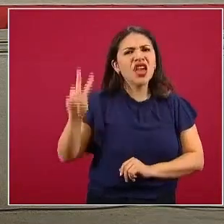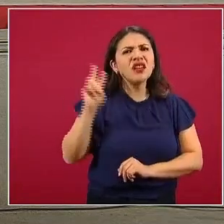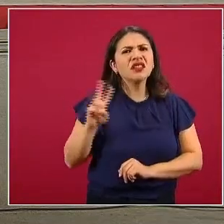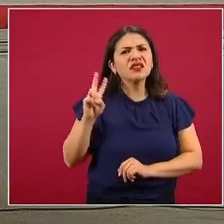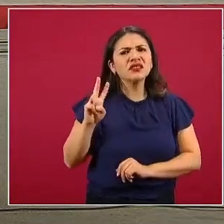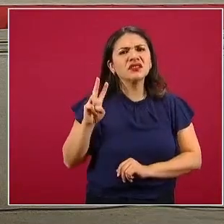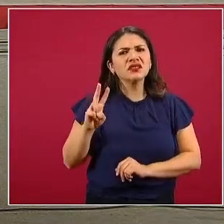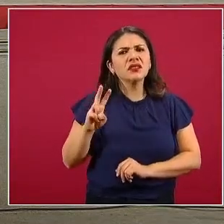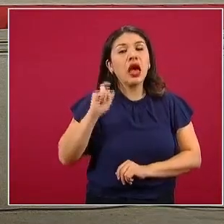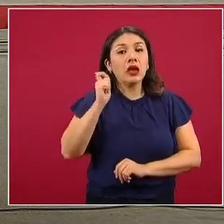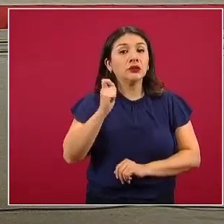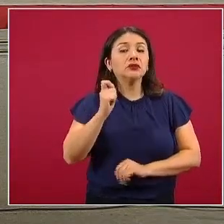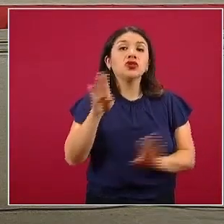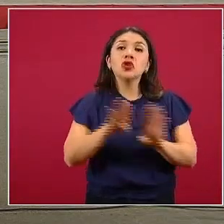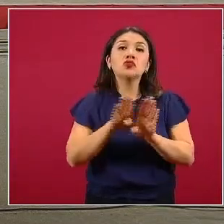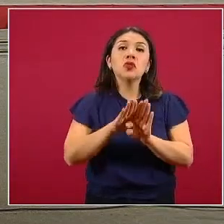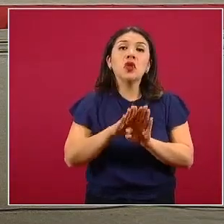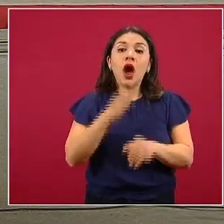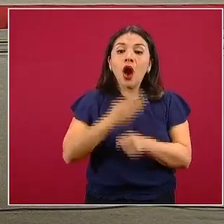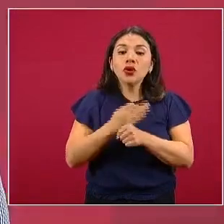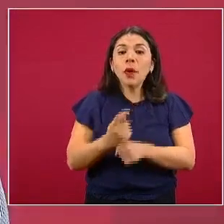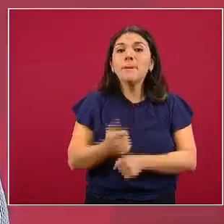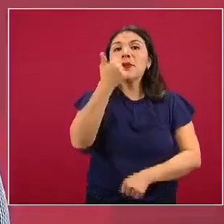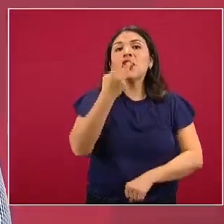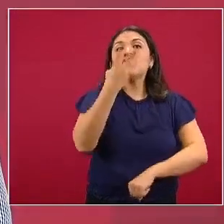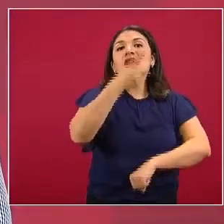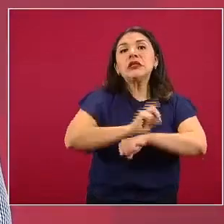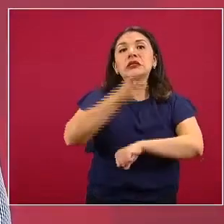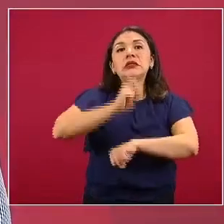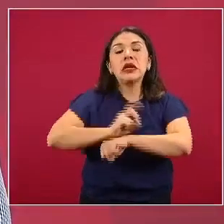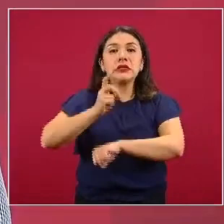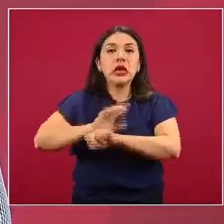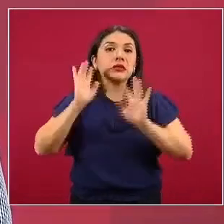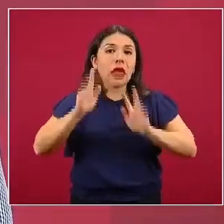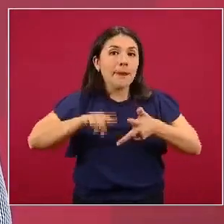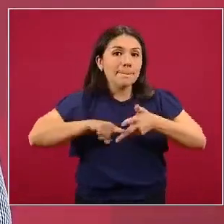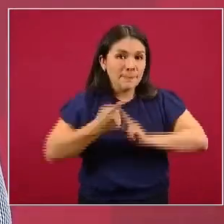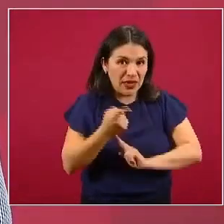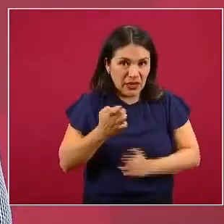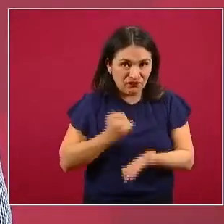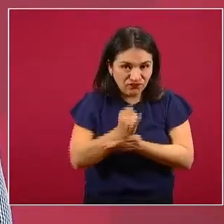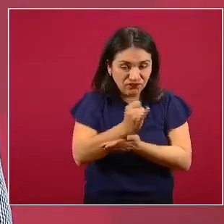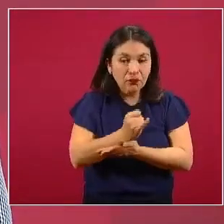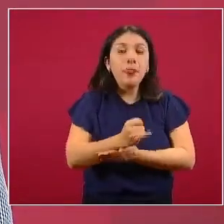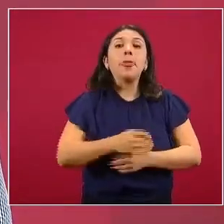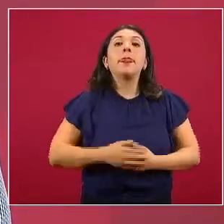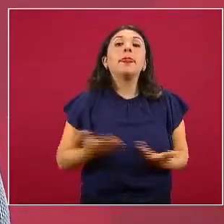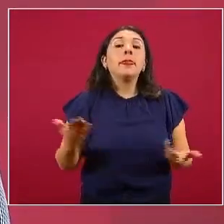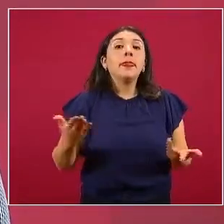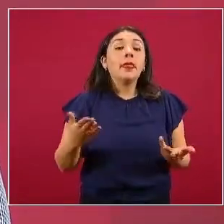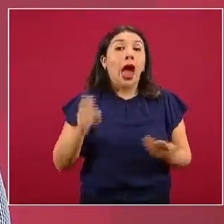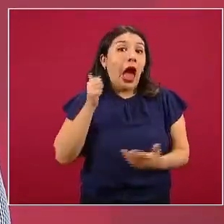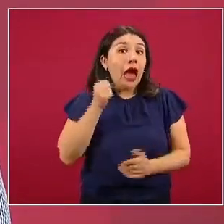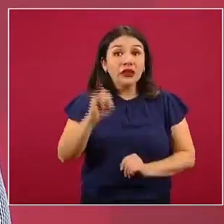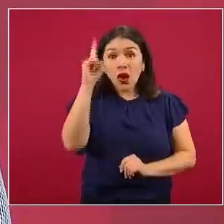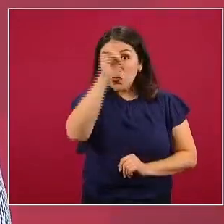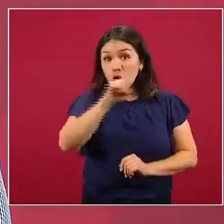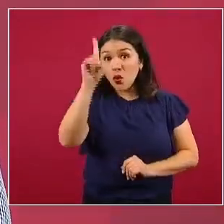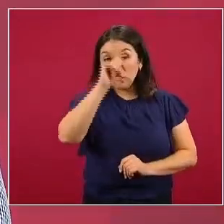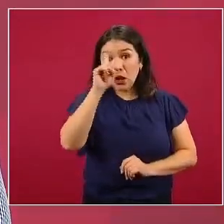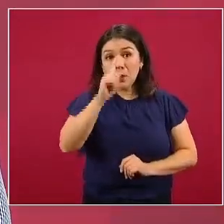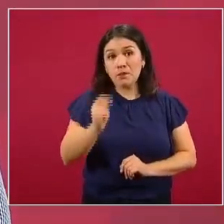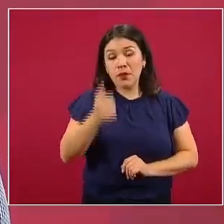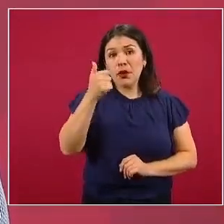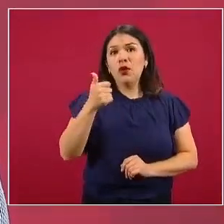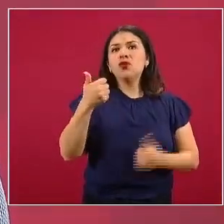están en los primeros 3 días de haber iniciado. Como fue la recomendación en un momento